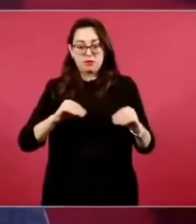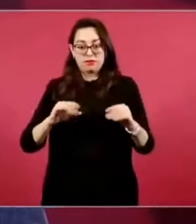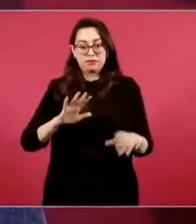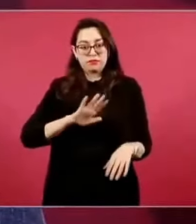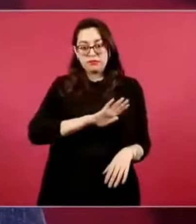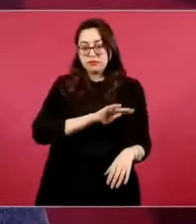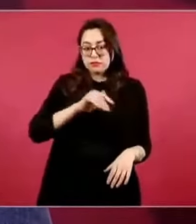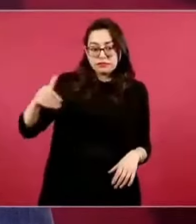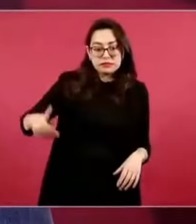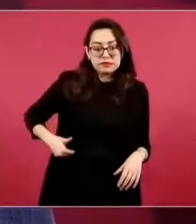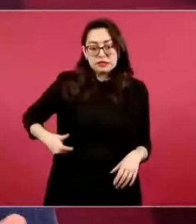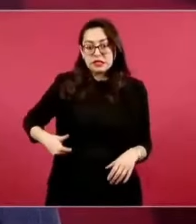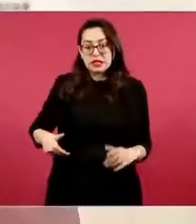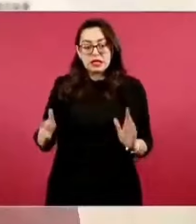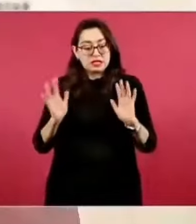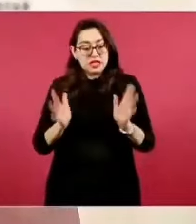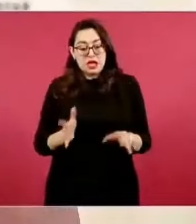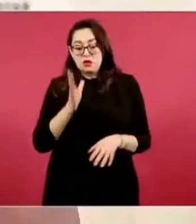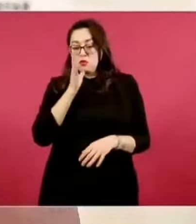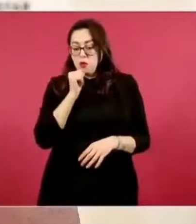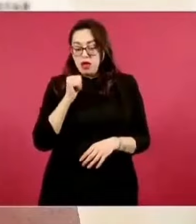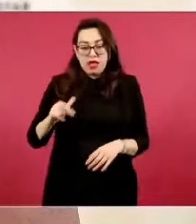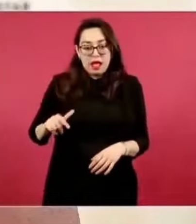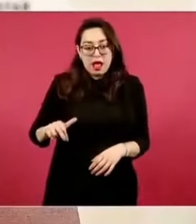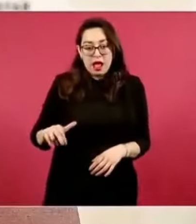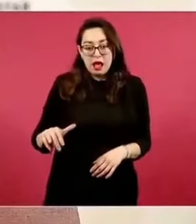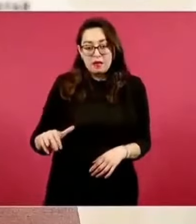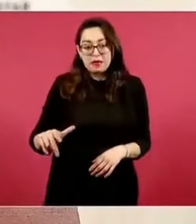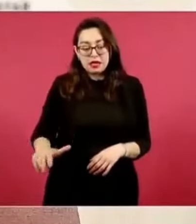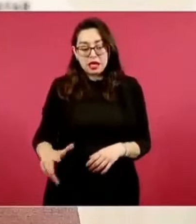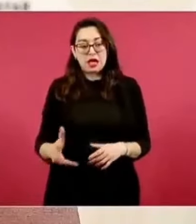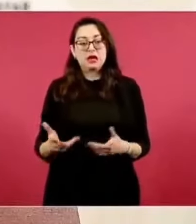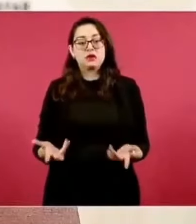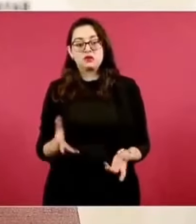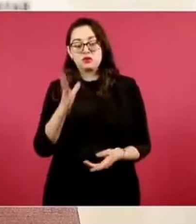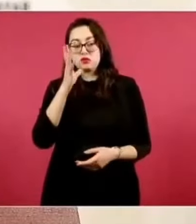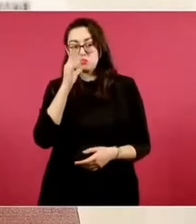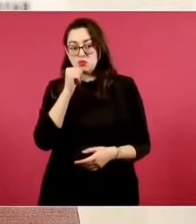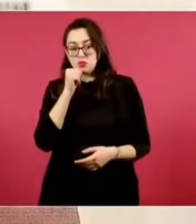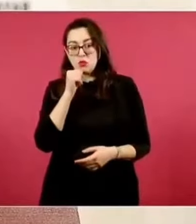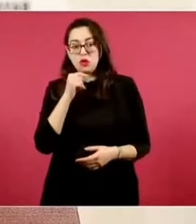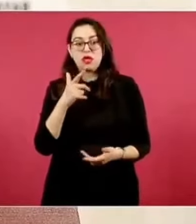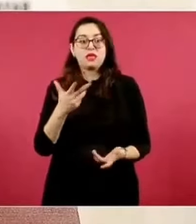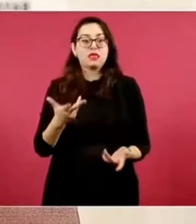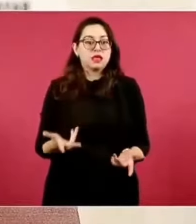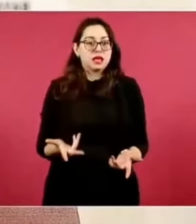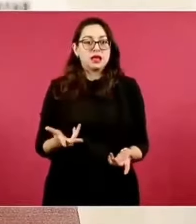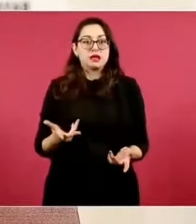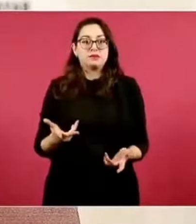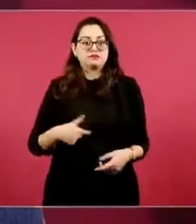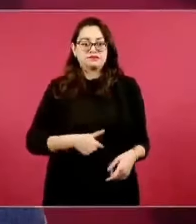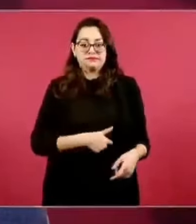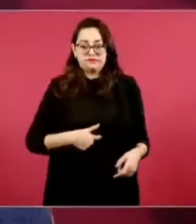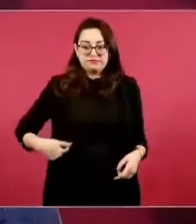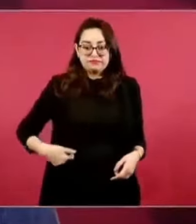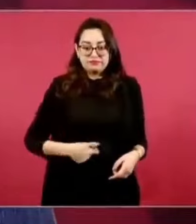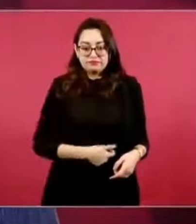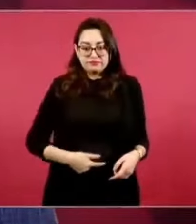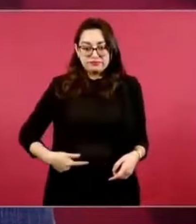su médula y deja de poder caminar y algunas alteraciones de la función urinaria y del intestino